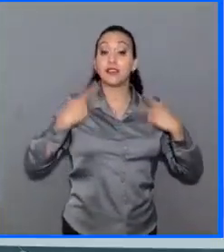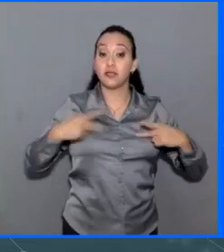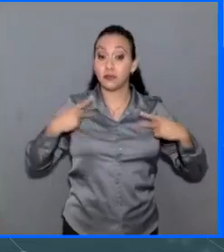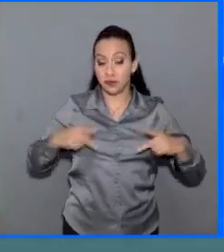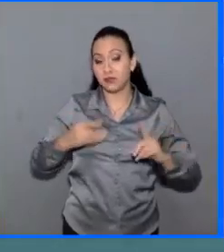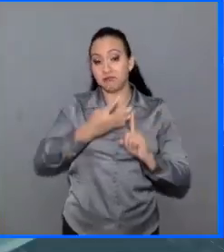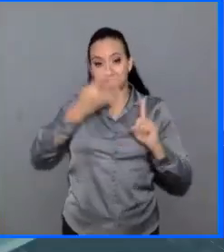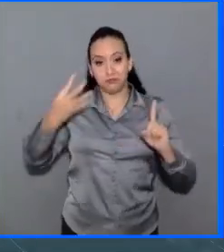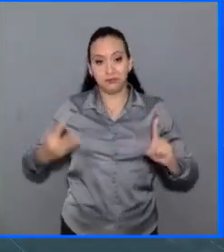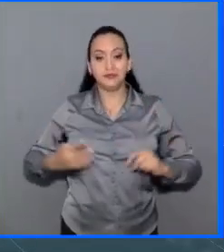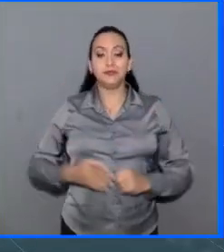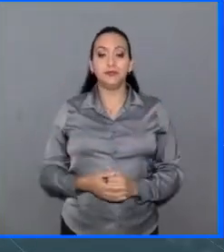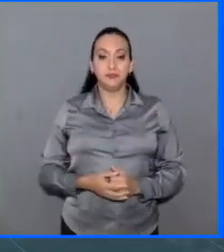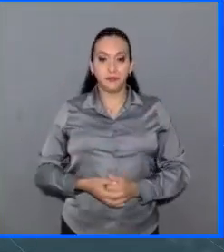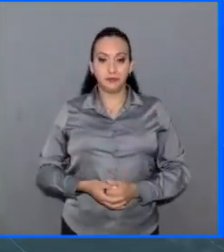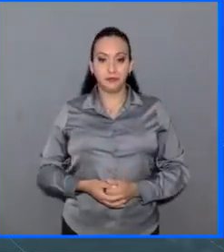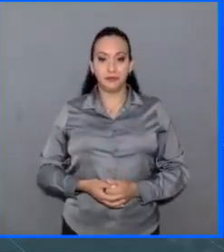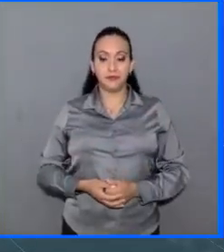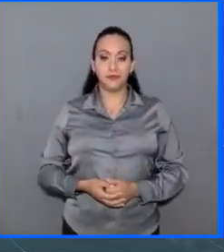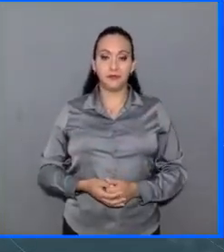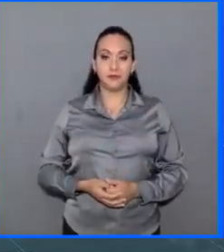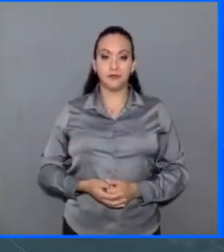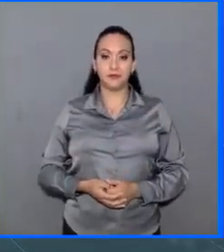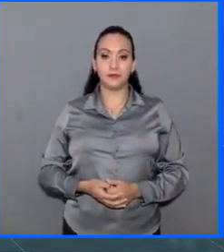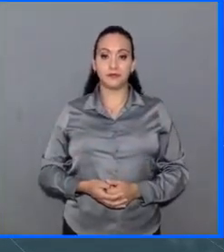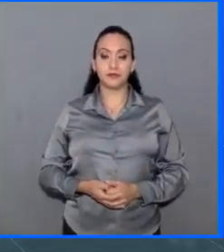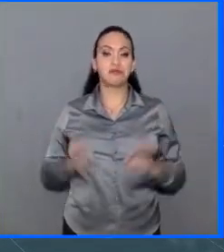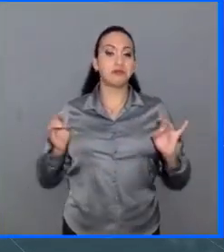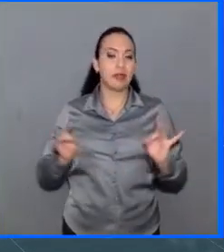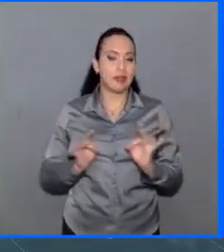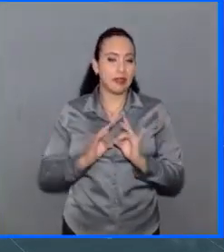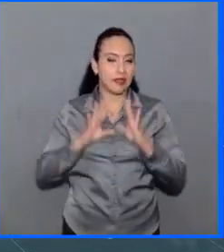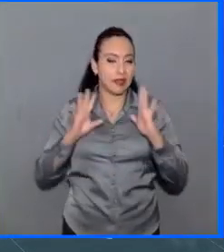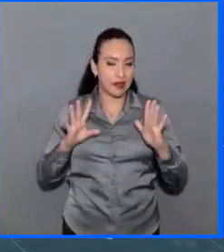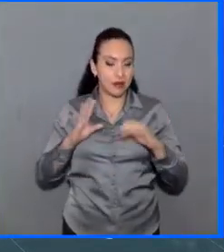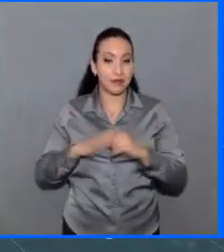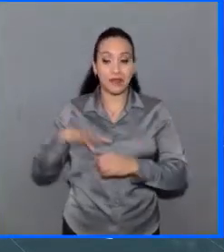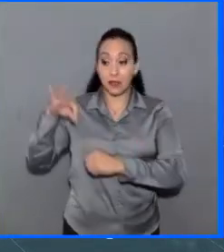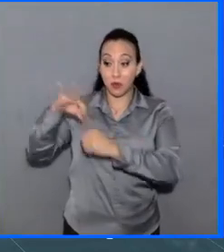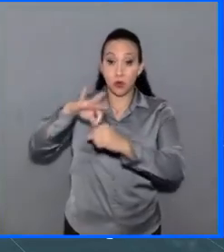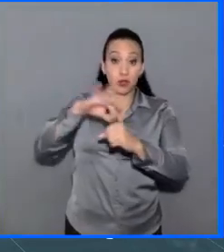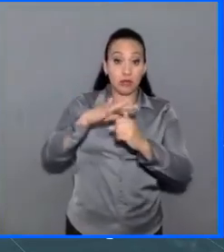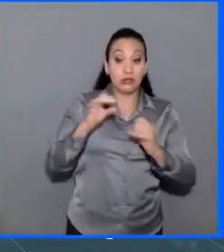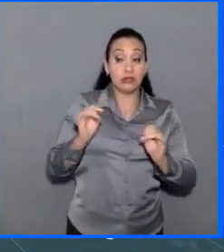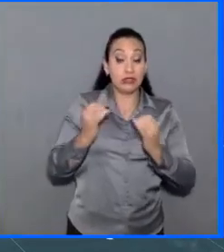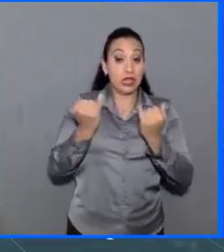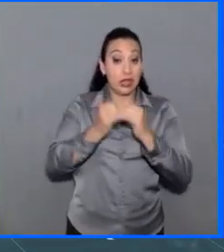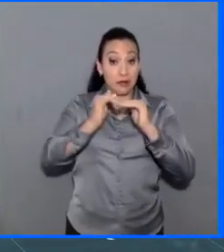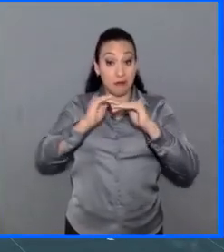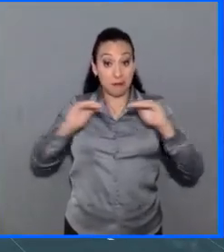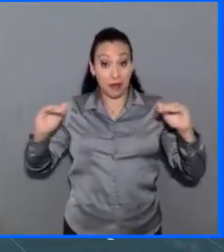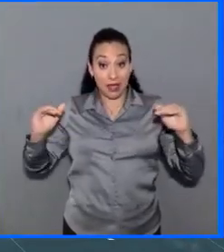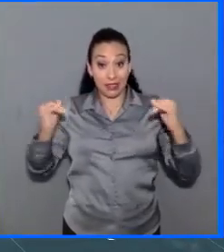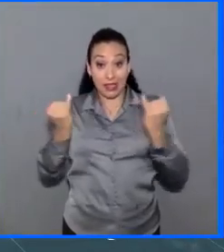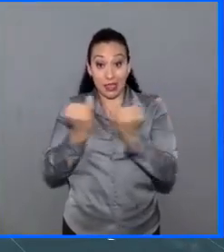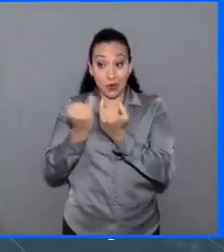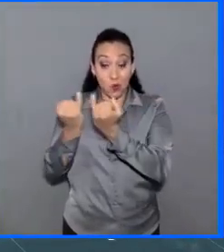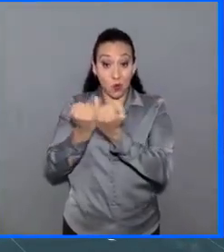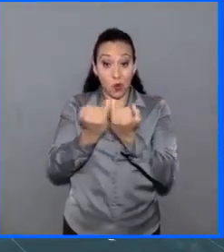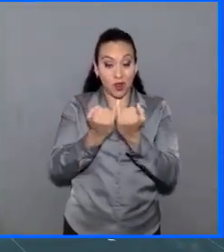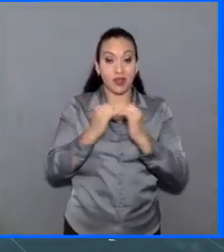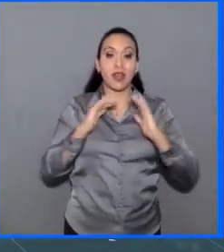sexual. En caso de empate en la elección judicial, el INE declarará vacante el cargo